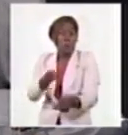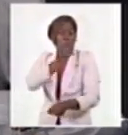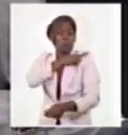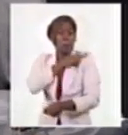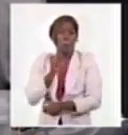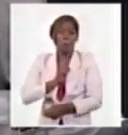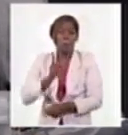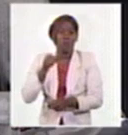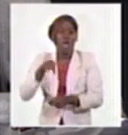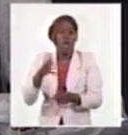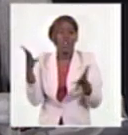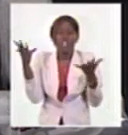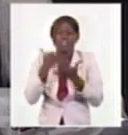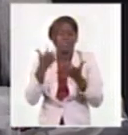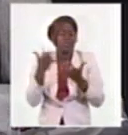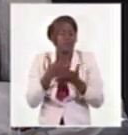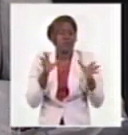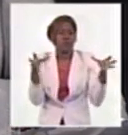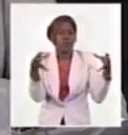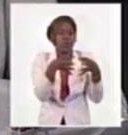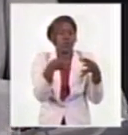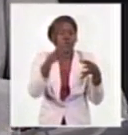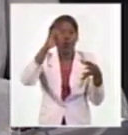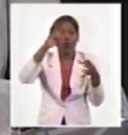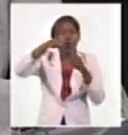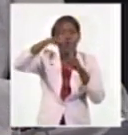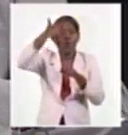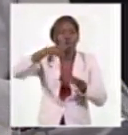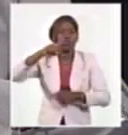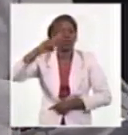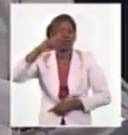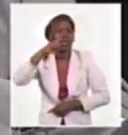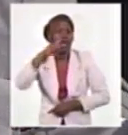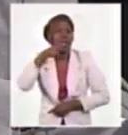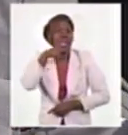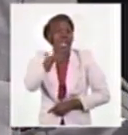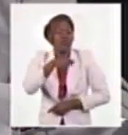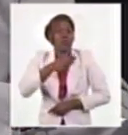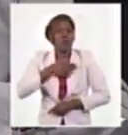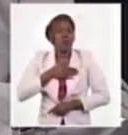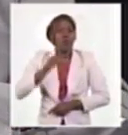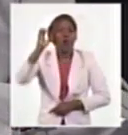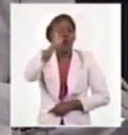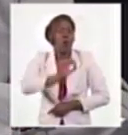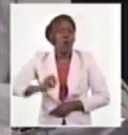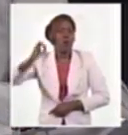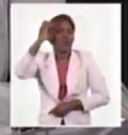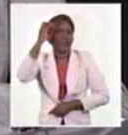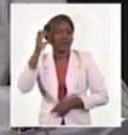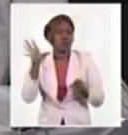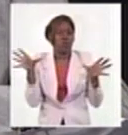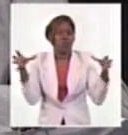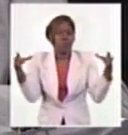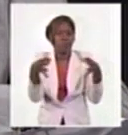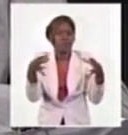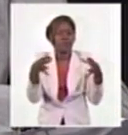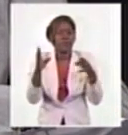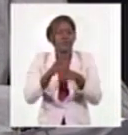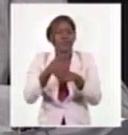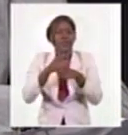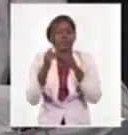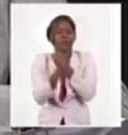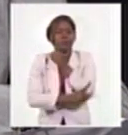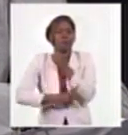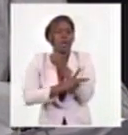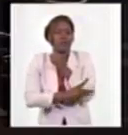en la última reunión que hubo recientemente entre los dirigentes de la OTAN y la Unión Europea, pues la Unión Europea dejó... Tenemos un